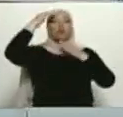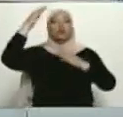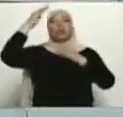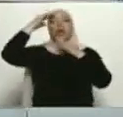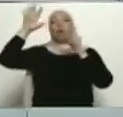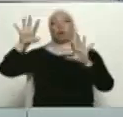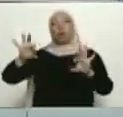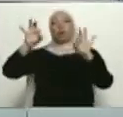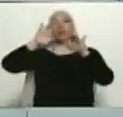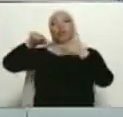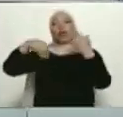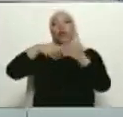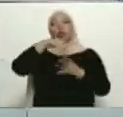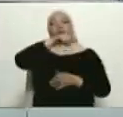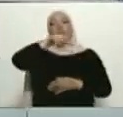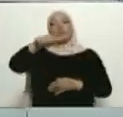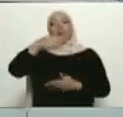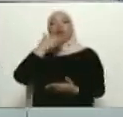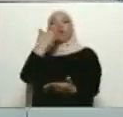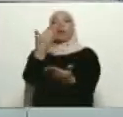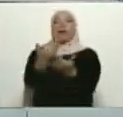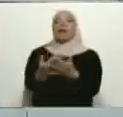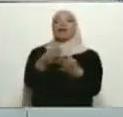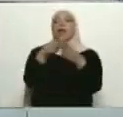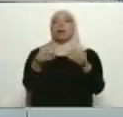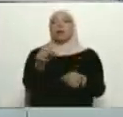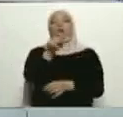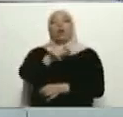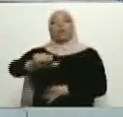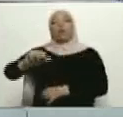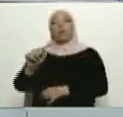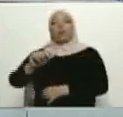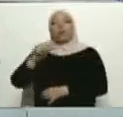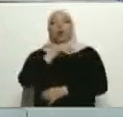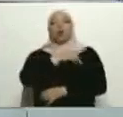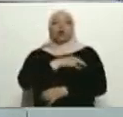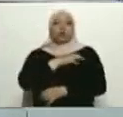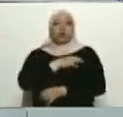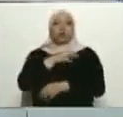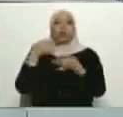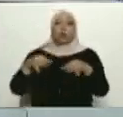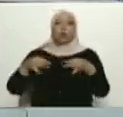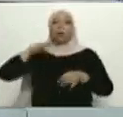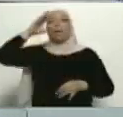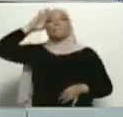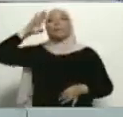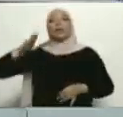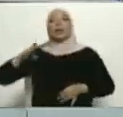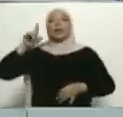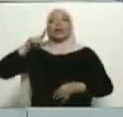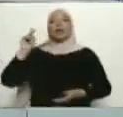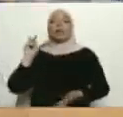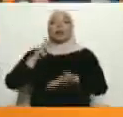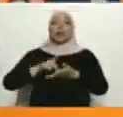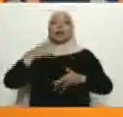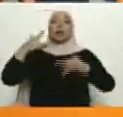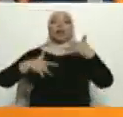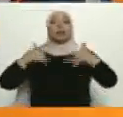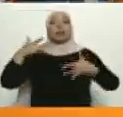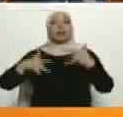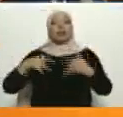especial y nuestro agradecimiento a todas las autoridades civiles policiales militares que participaron en este operativo